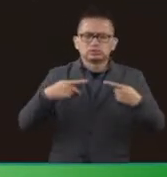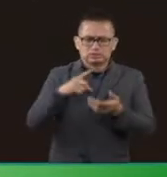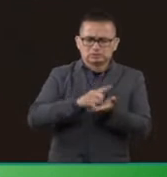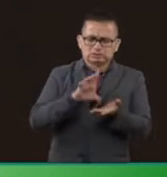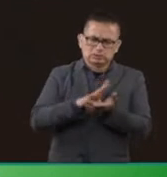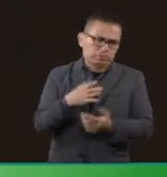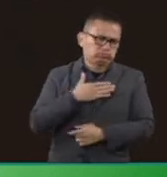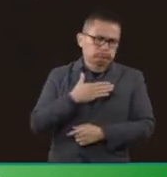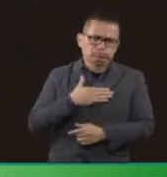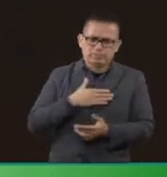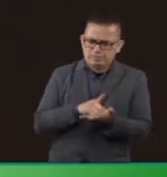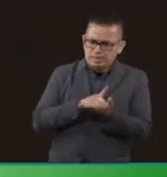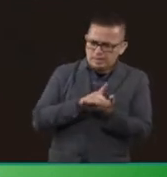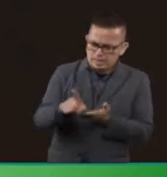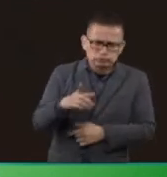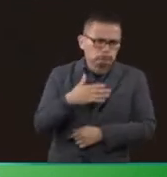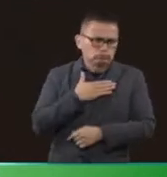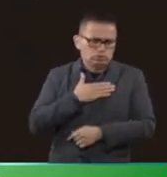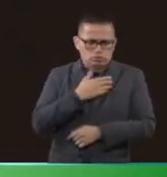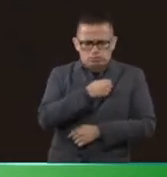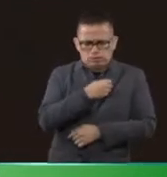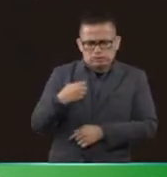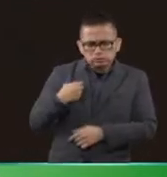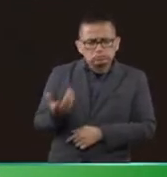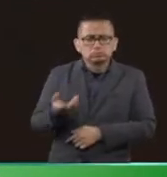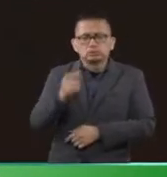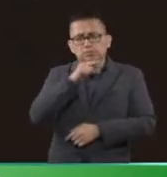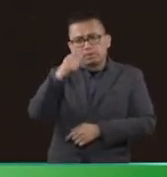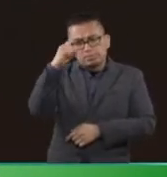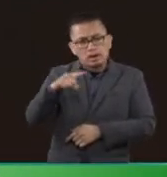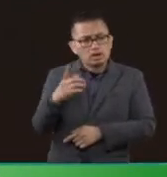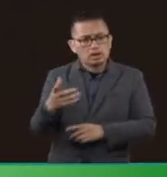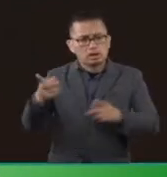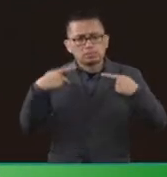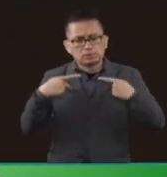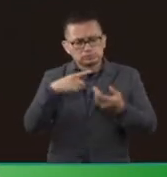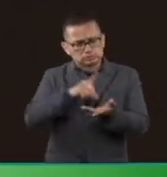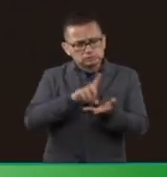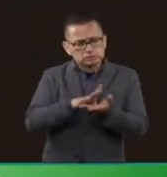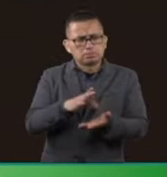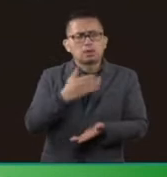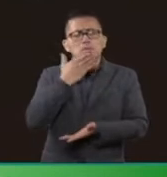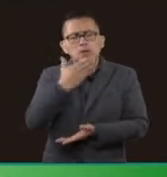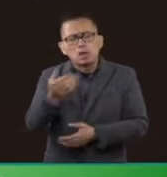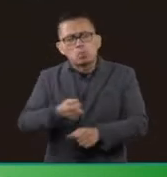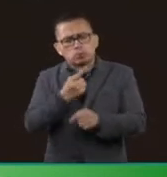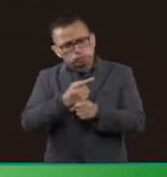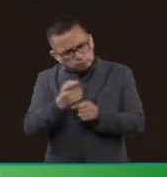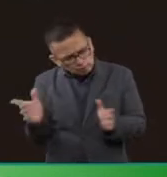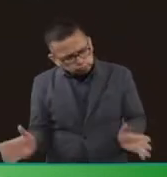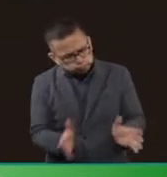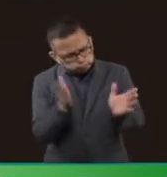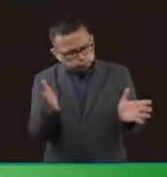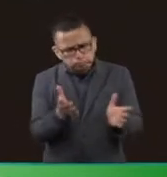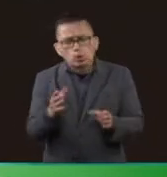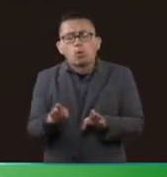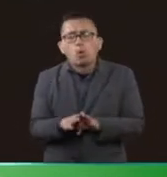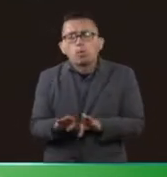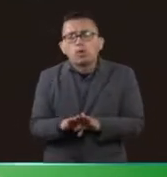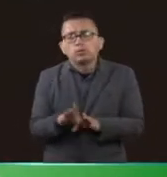considera crear oportunidades reales para las personas con discapacidad a través del libre